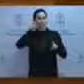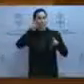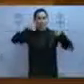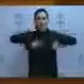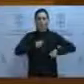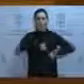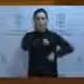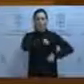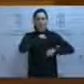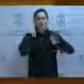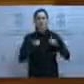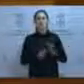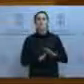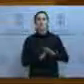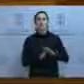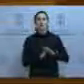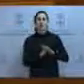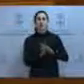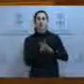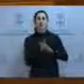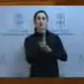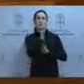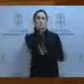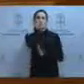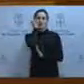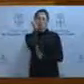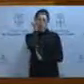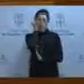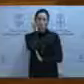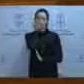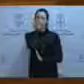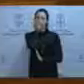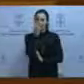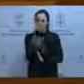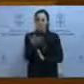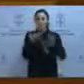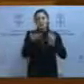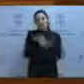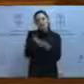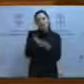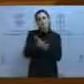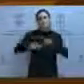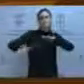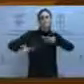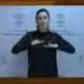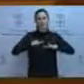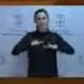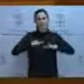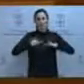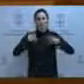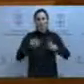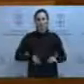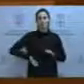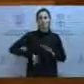avanzado y lo ha hecho bien en los últimos años, debe ser un concepto dinámico y en